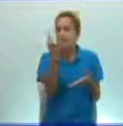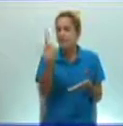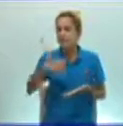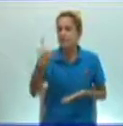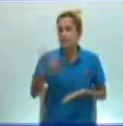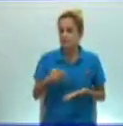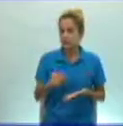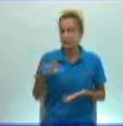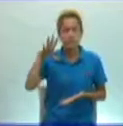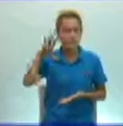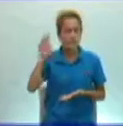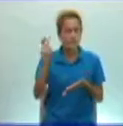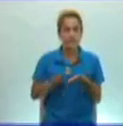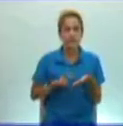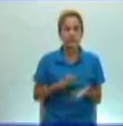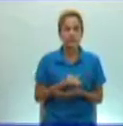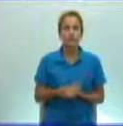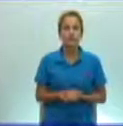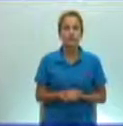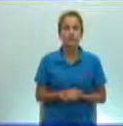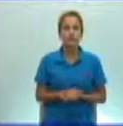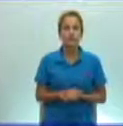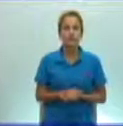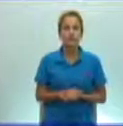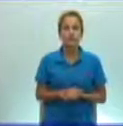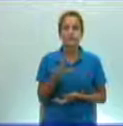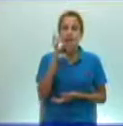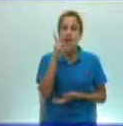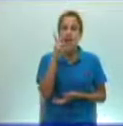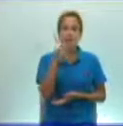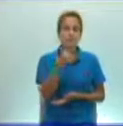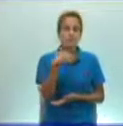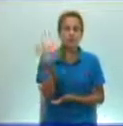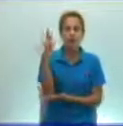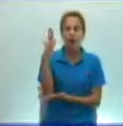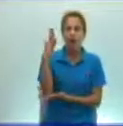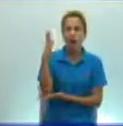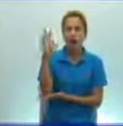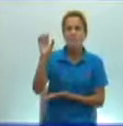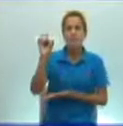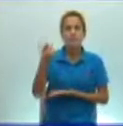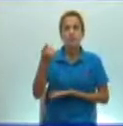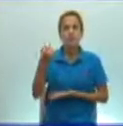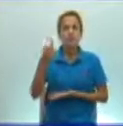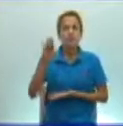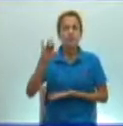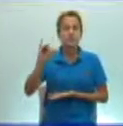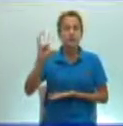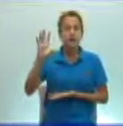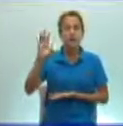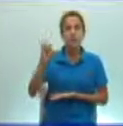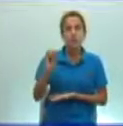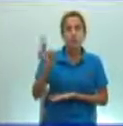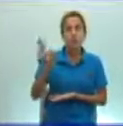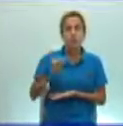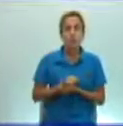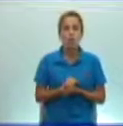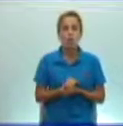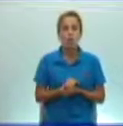de comprensión lectora. El hermoso árbol de sabicú se sentía triste